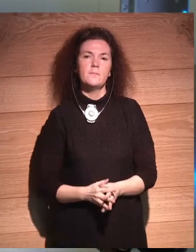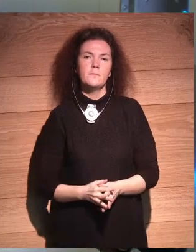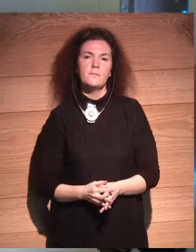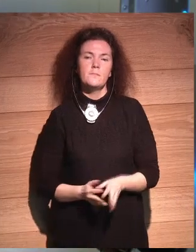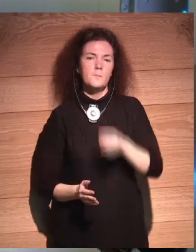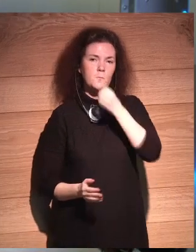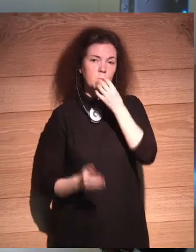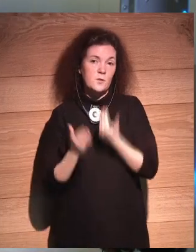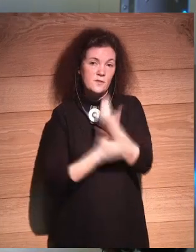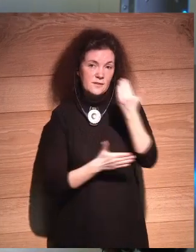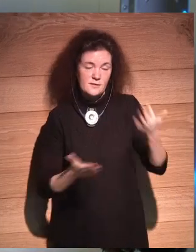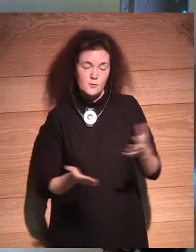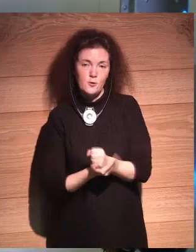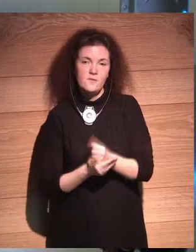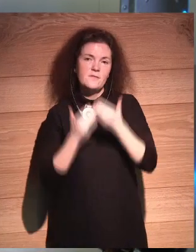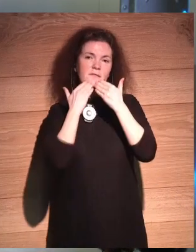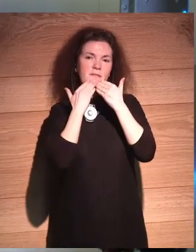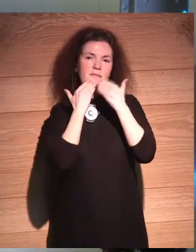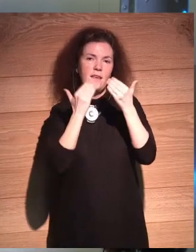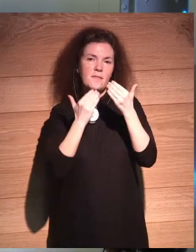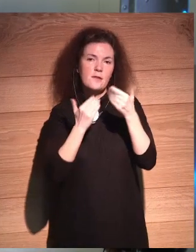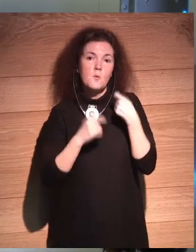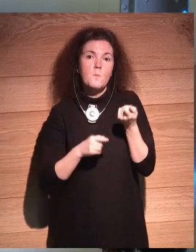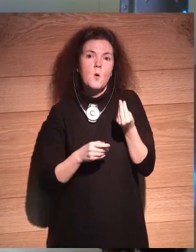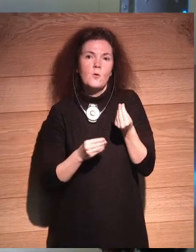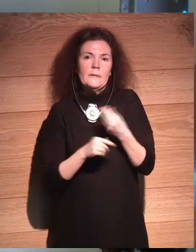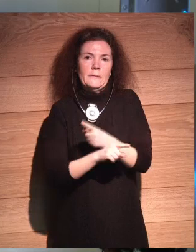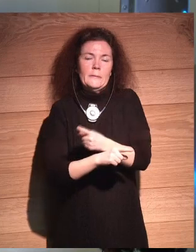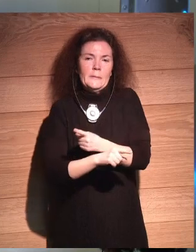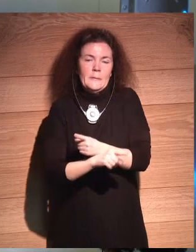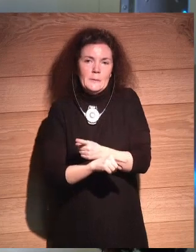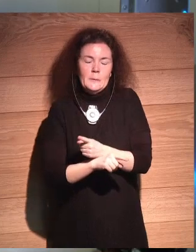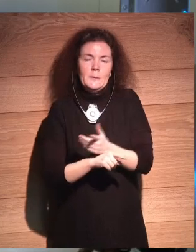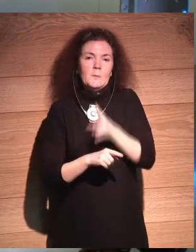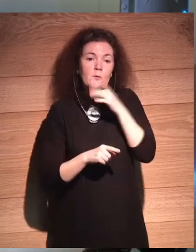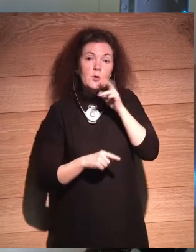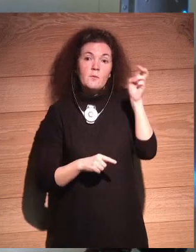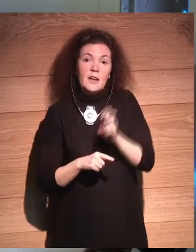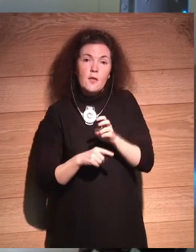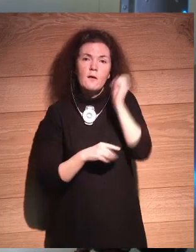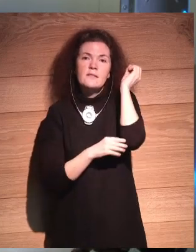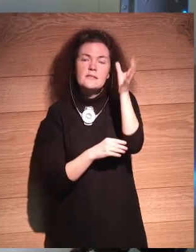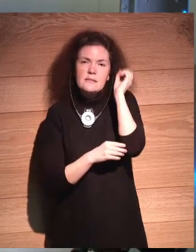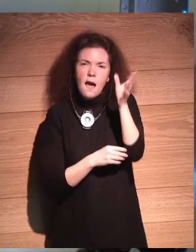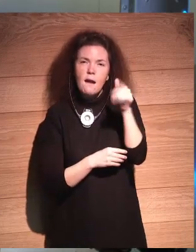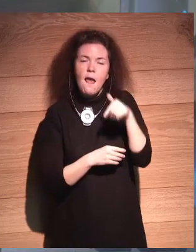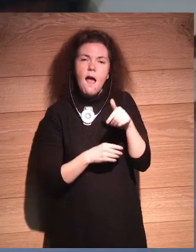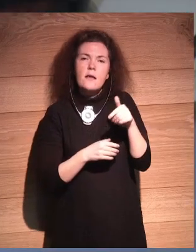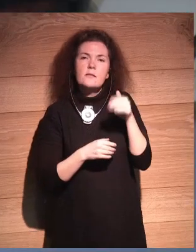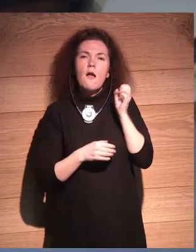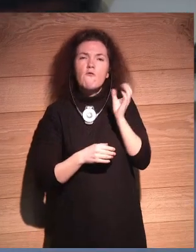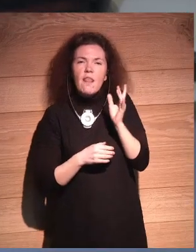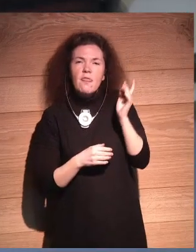Bueno, buenos días a todos. Muchísimas gracias. Estoy un poco abrumado porque aquí he venido a charlas, a